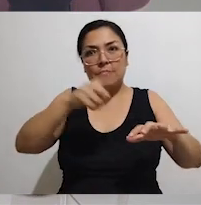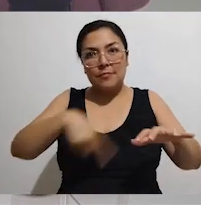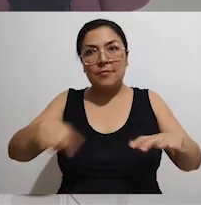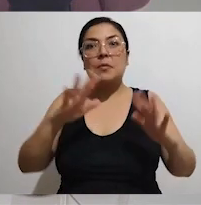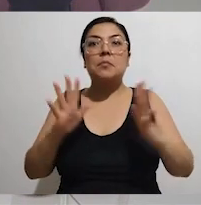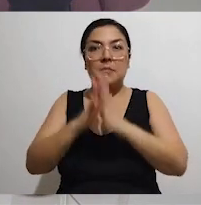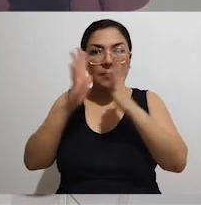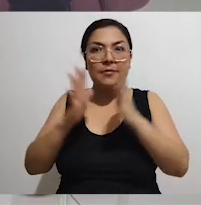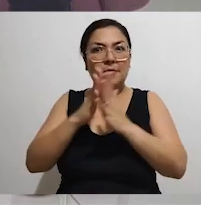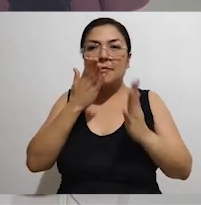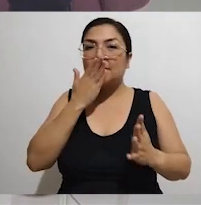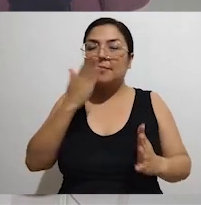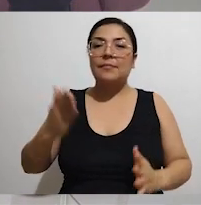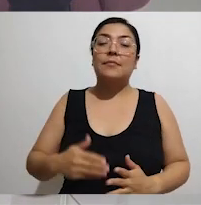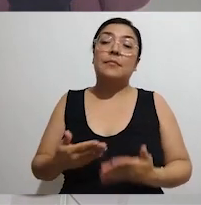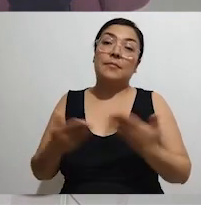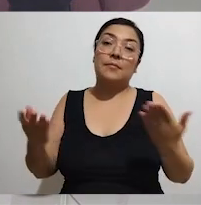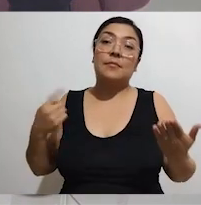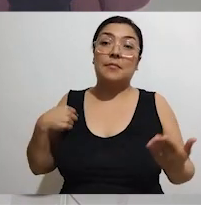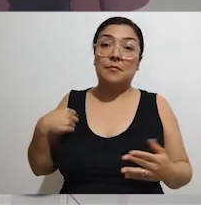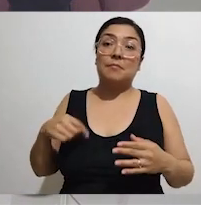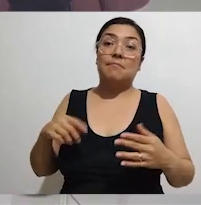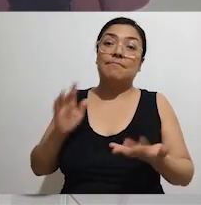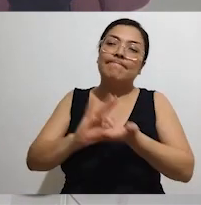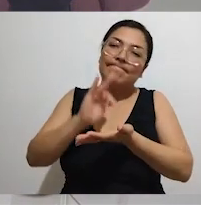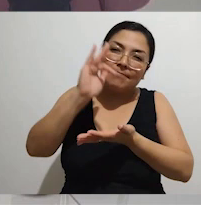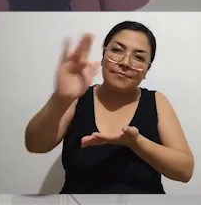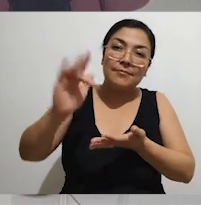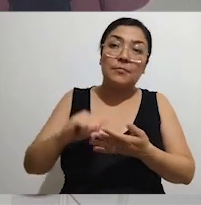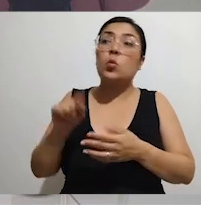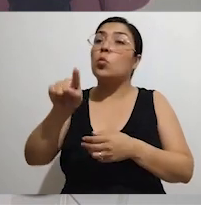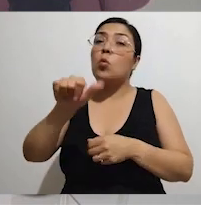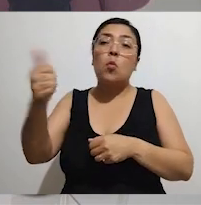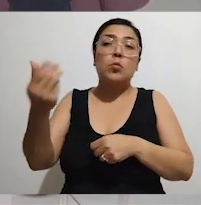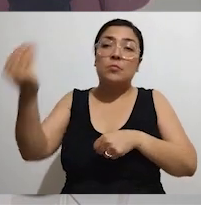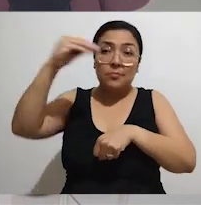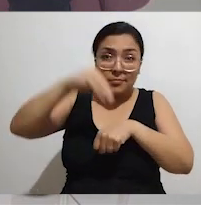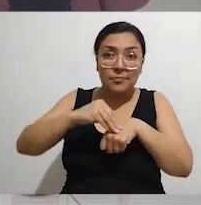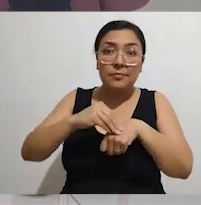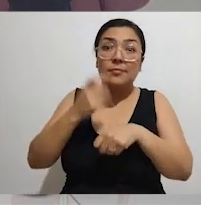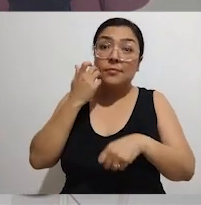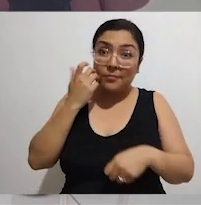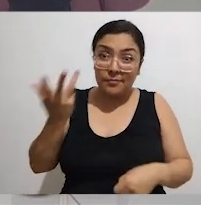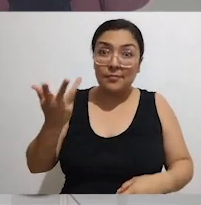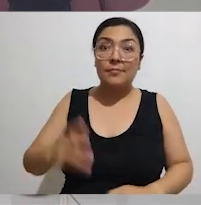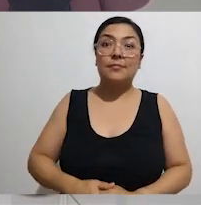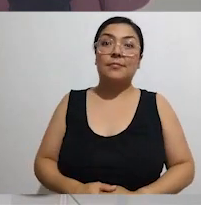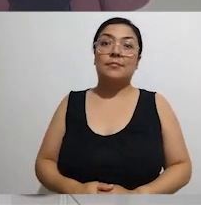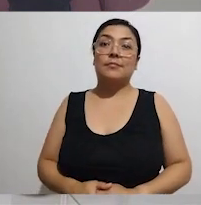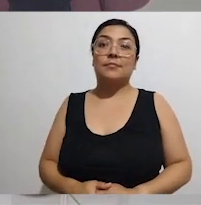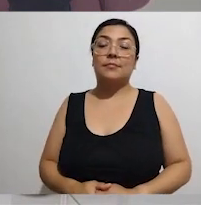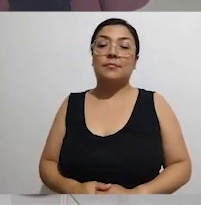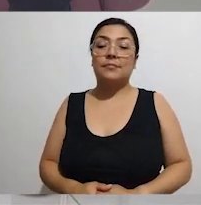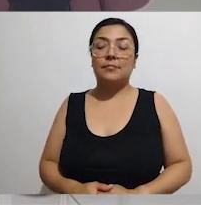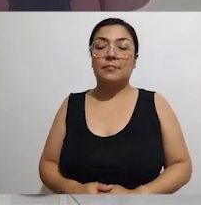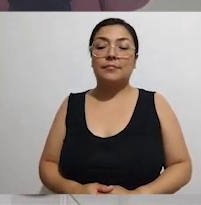coahuilenses. Y bueno, pues no me queda más que agradecerle, preguntarle si hay algo más que quisiera agregar o comentarle a las personas que nos están